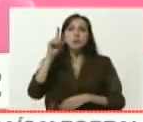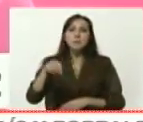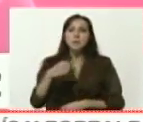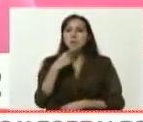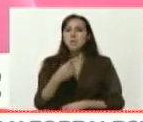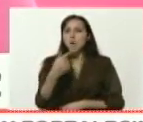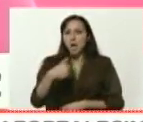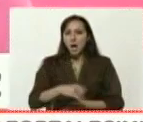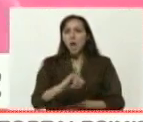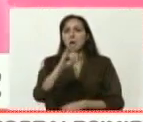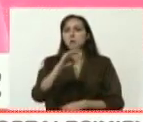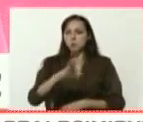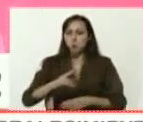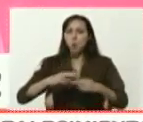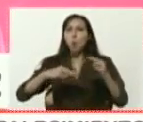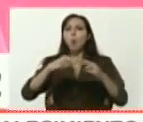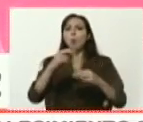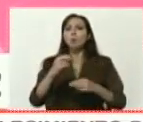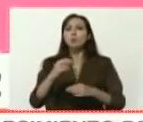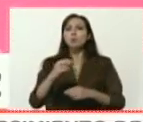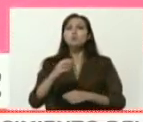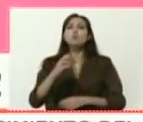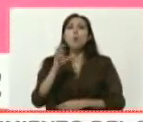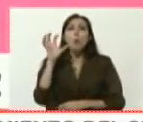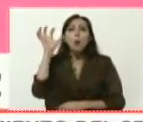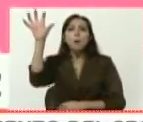de construir una patria